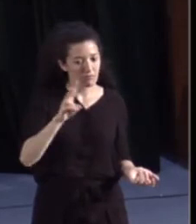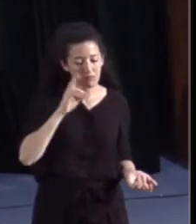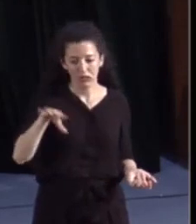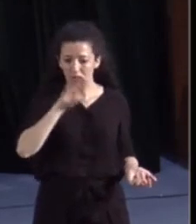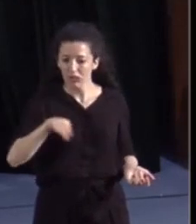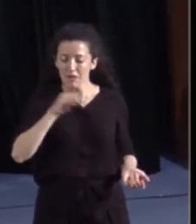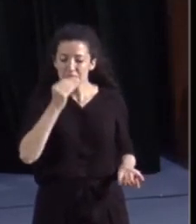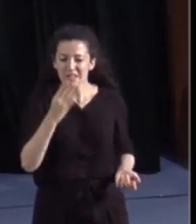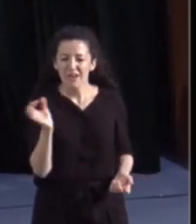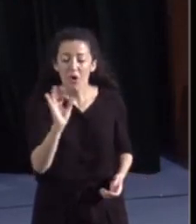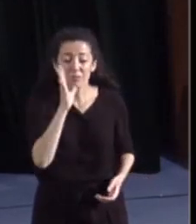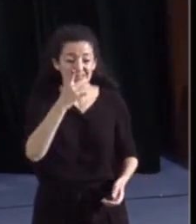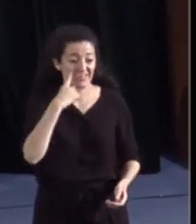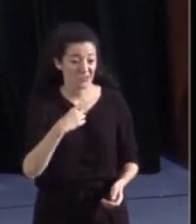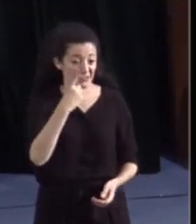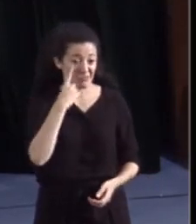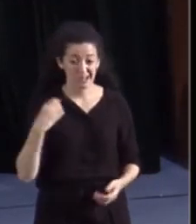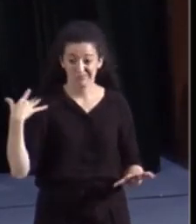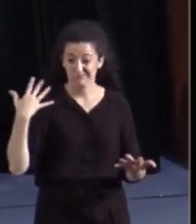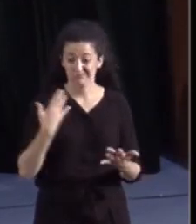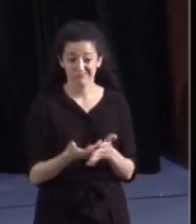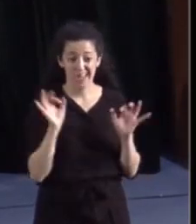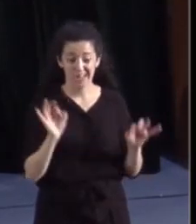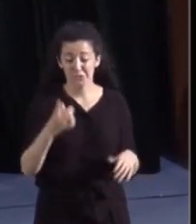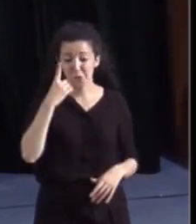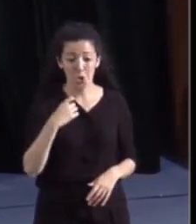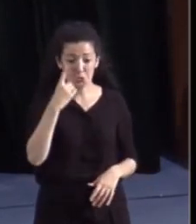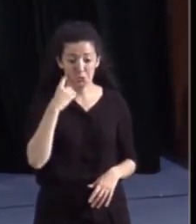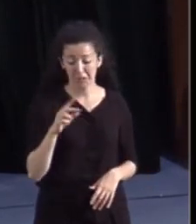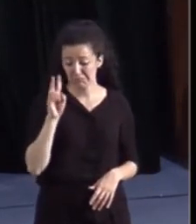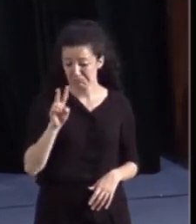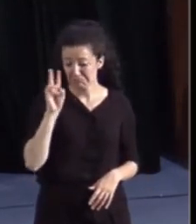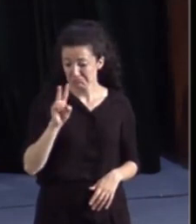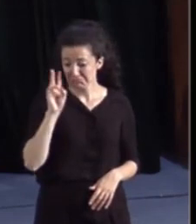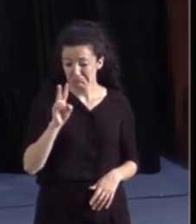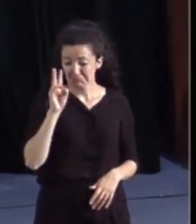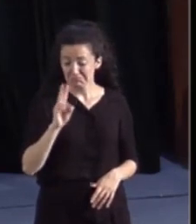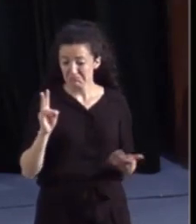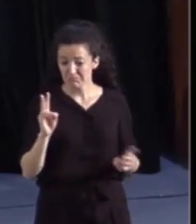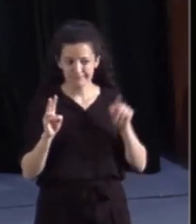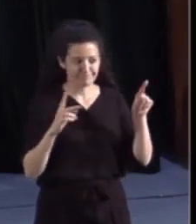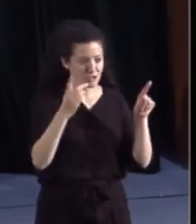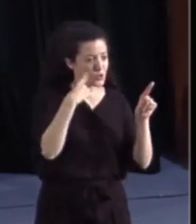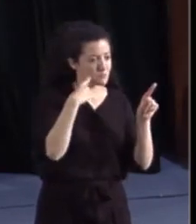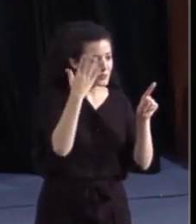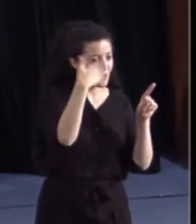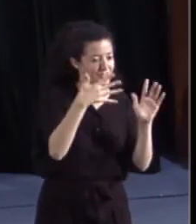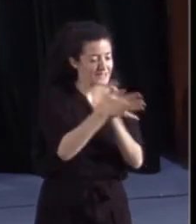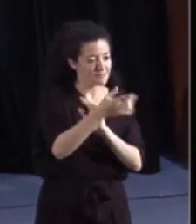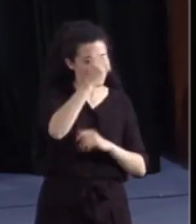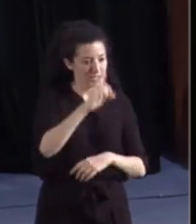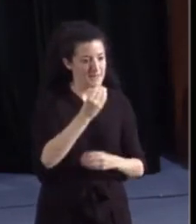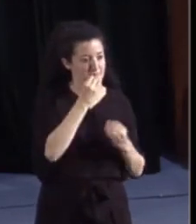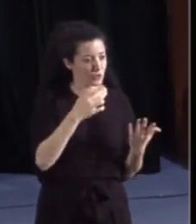y a la que nos hemos acostumbrado. Hemos aprendido a mirar una intérprete en esta posición, en este tipo de